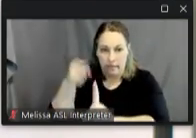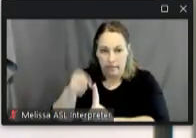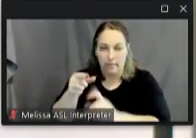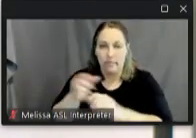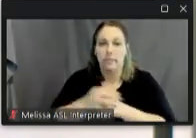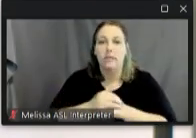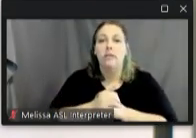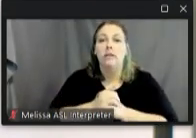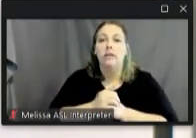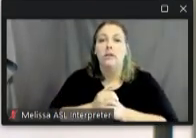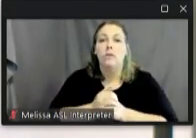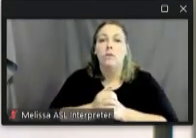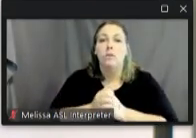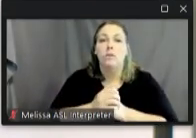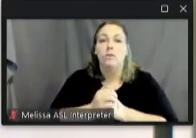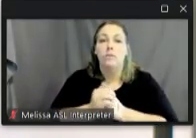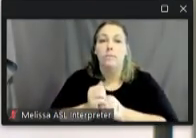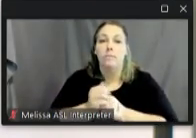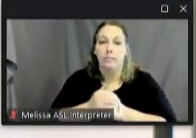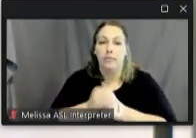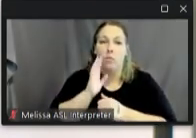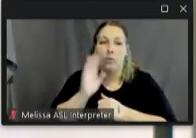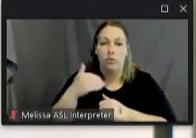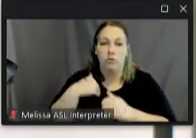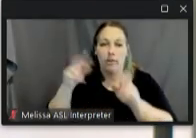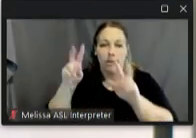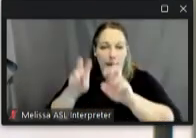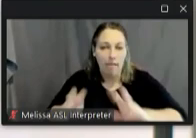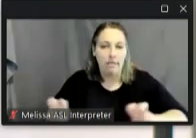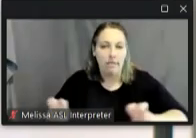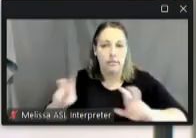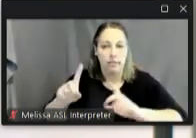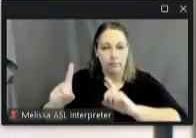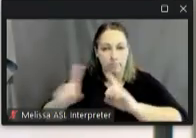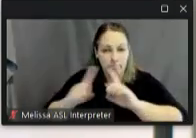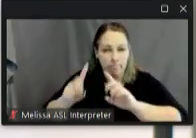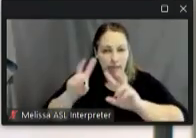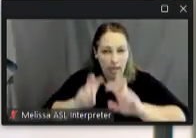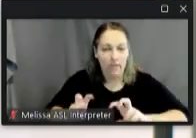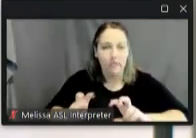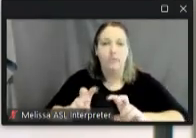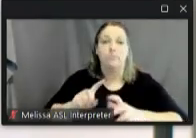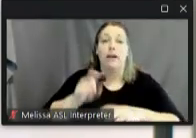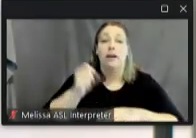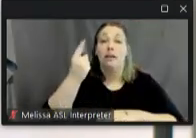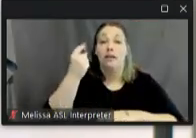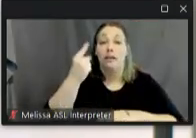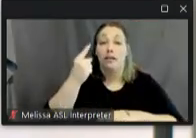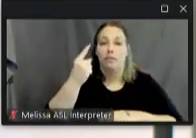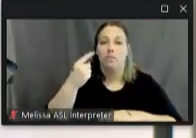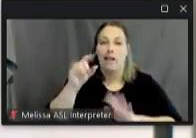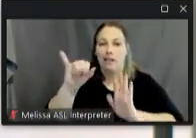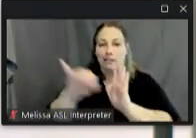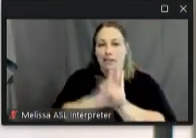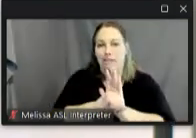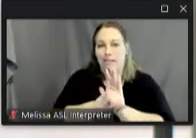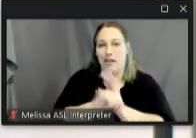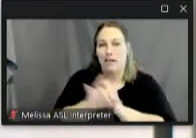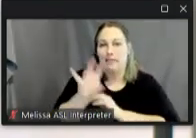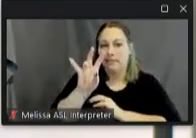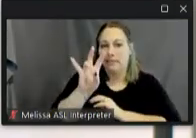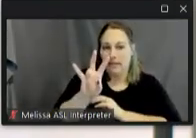se han identificado 7 principales desafíos. Y los menciono porque son algunos que los que el relator Carlos